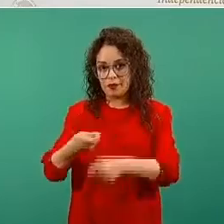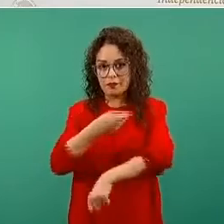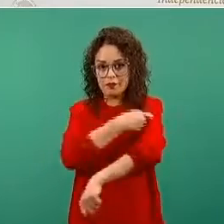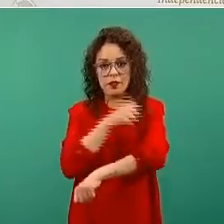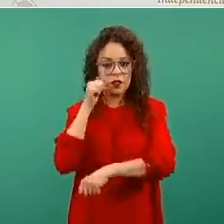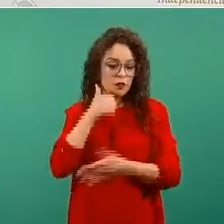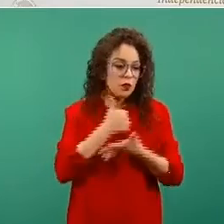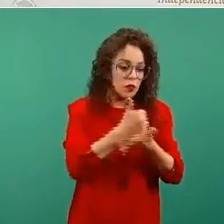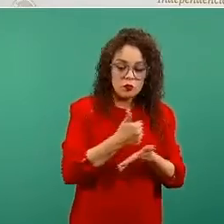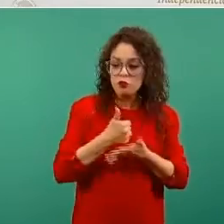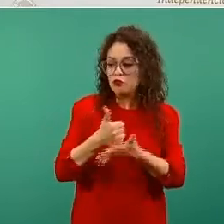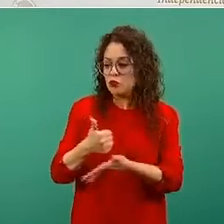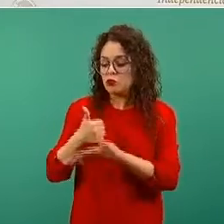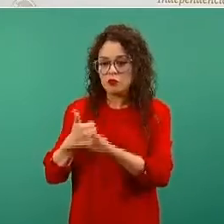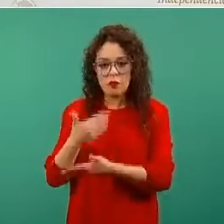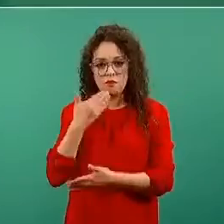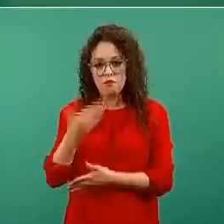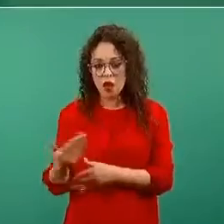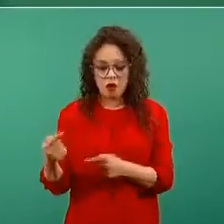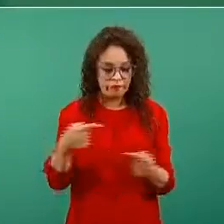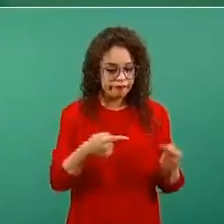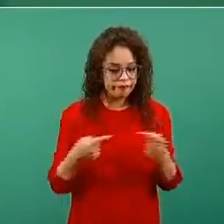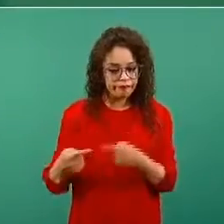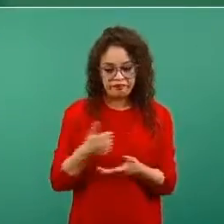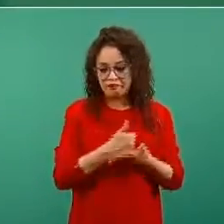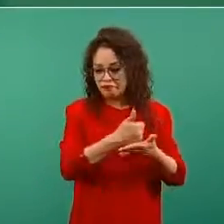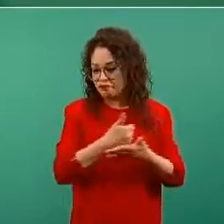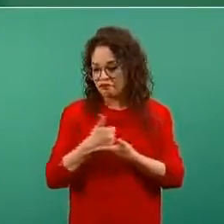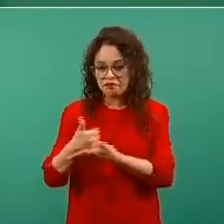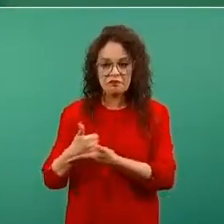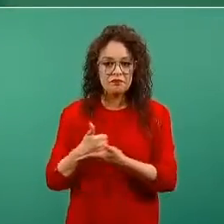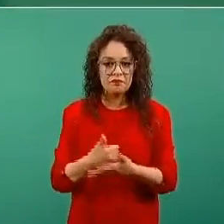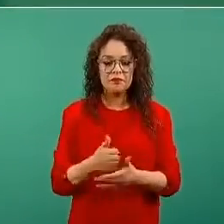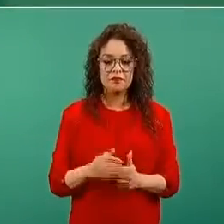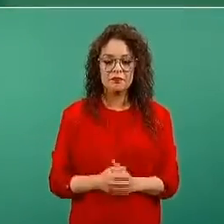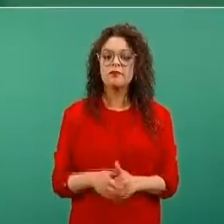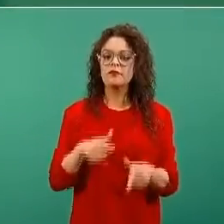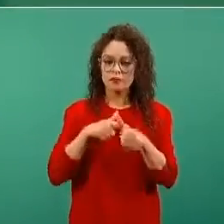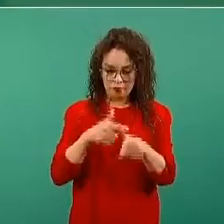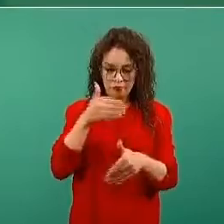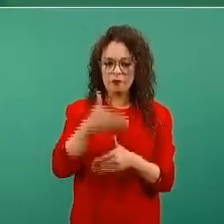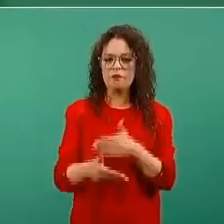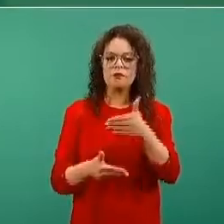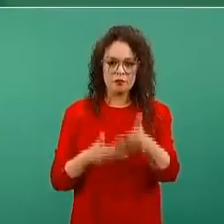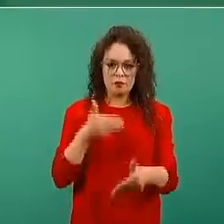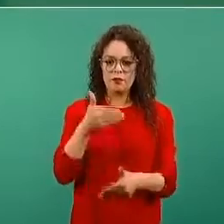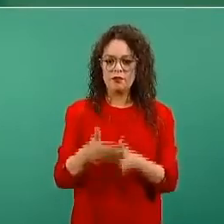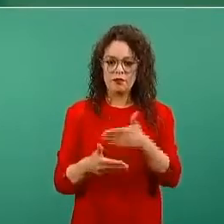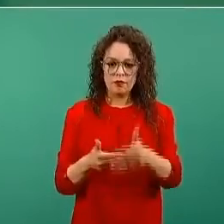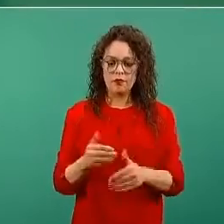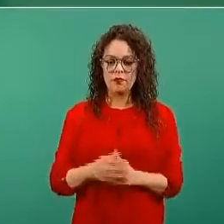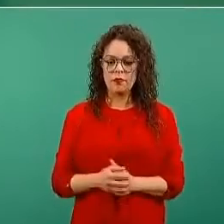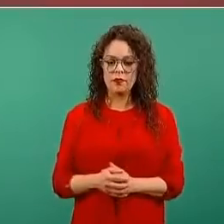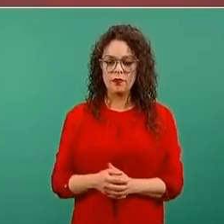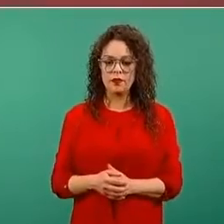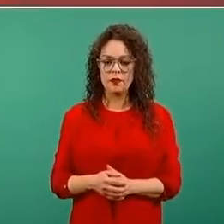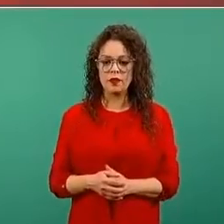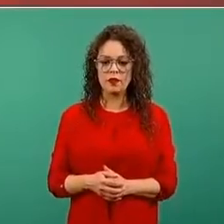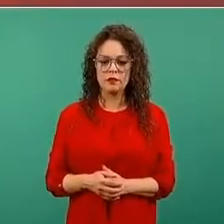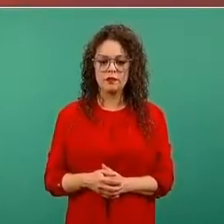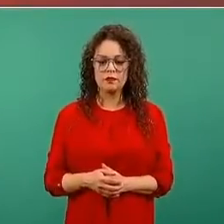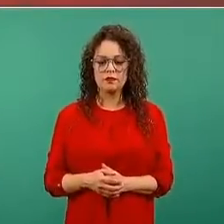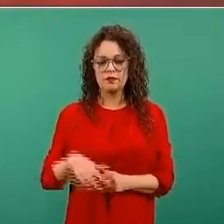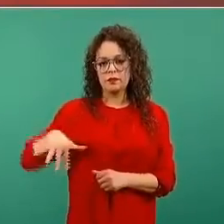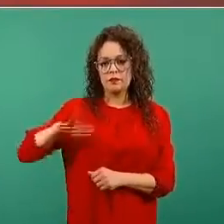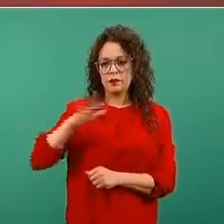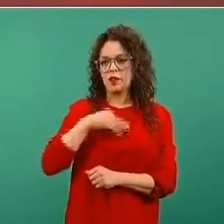unos a otros. Seguiremos avanzando con esto y respecto a la evolución de la epidemia, como ya comentaba el